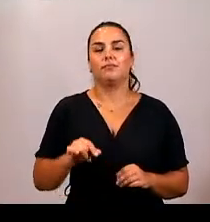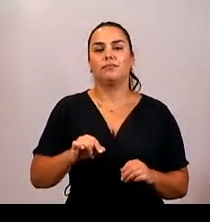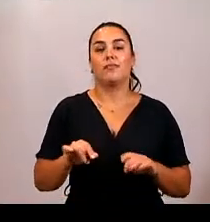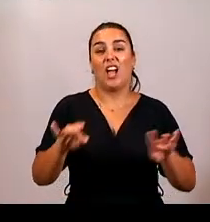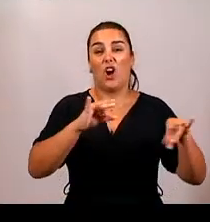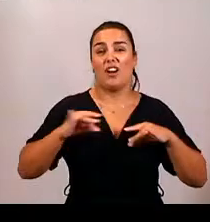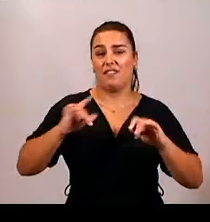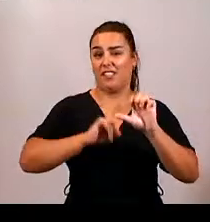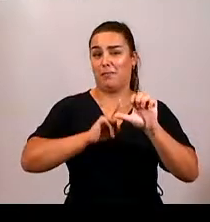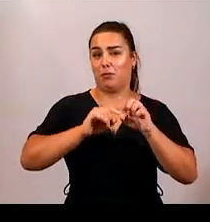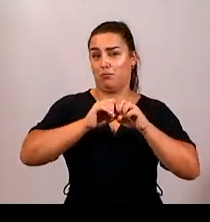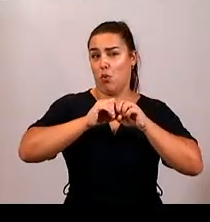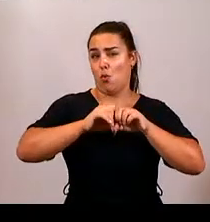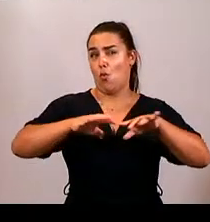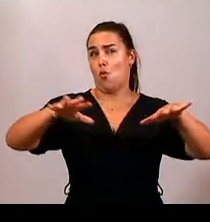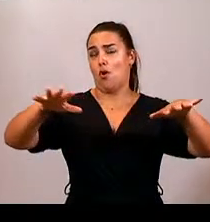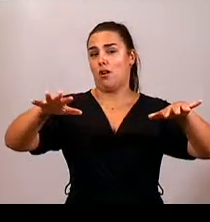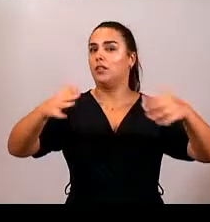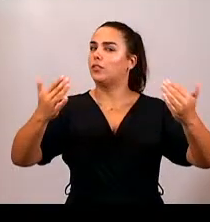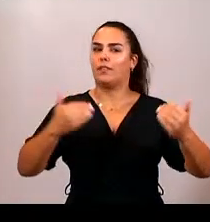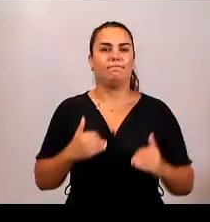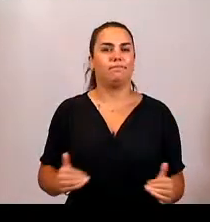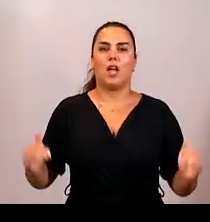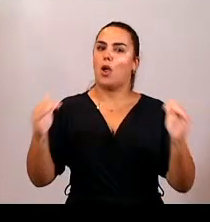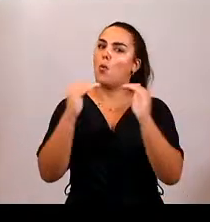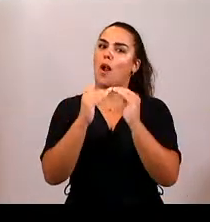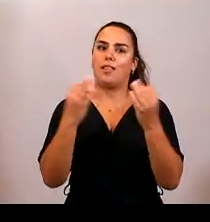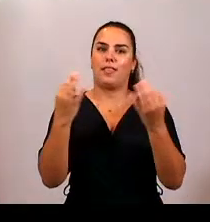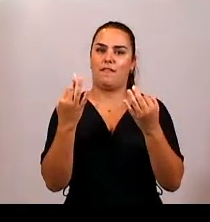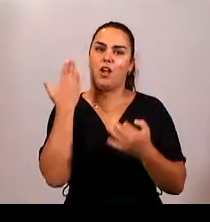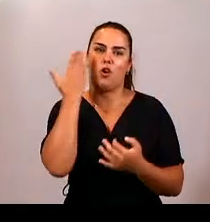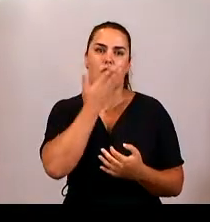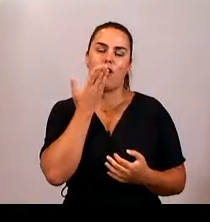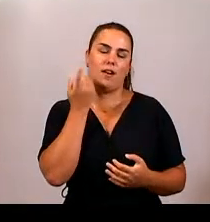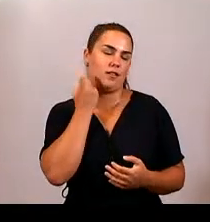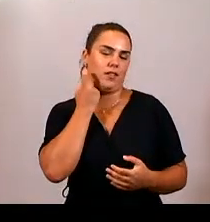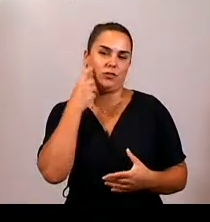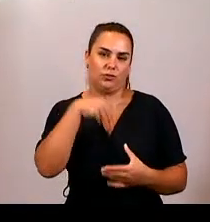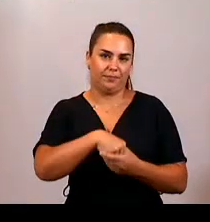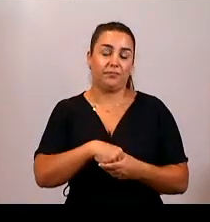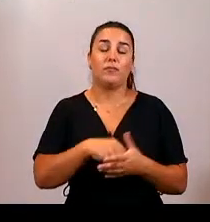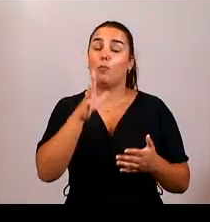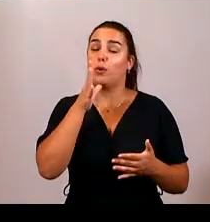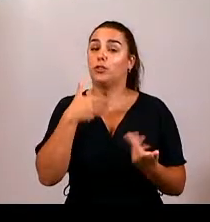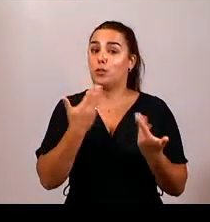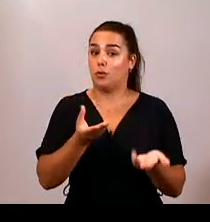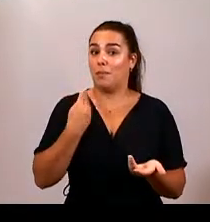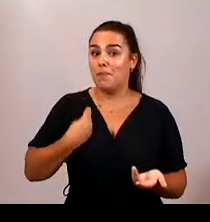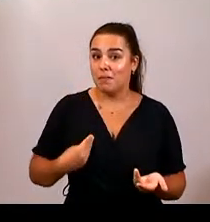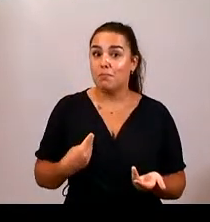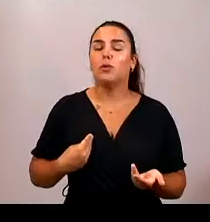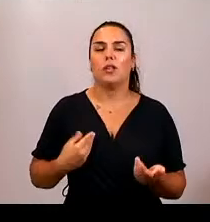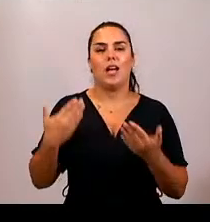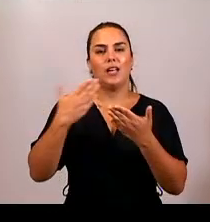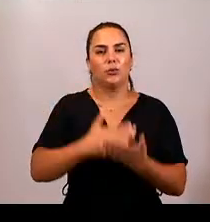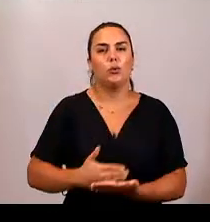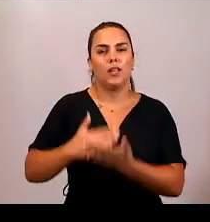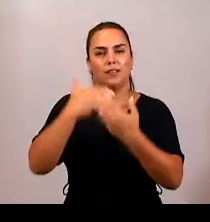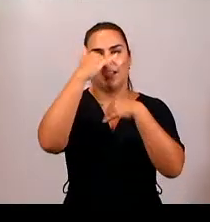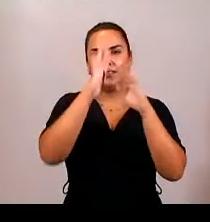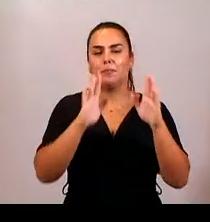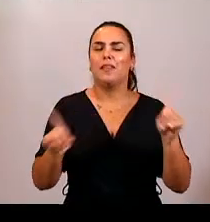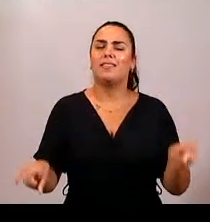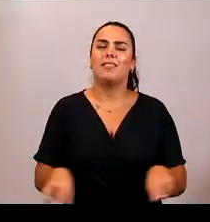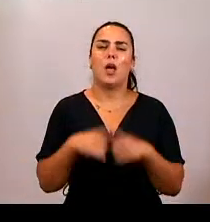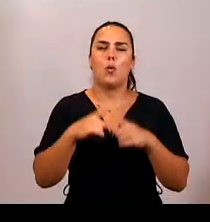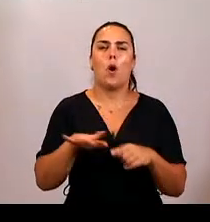Extremadura no puede afectar a la igualdad entre los escolares. Por eso, con estas ayudas atendemos a los estudiantes de cualquier punto